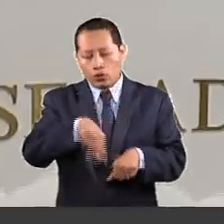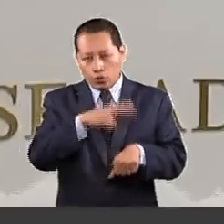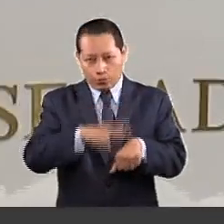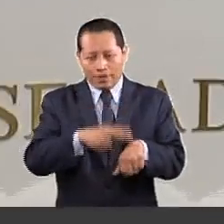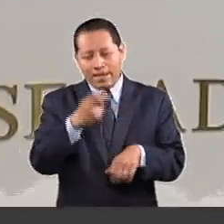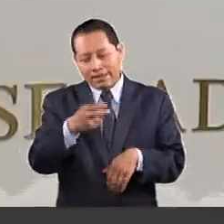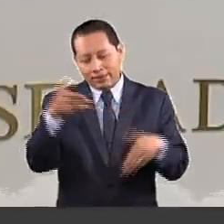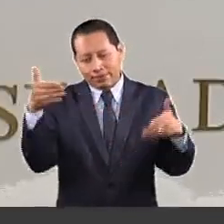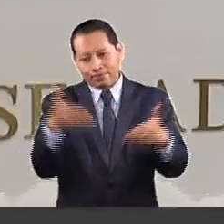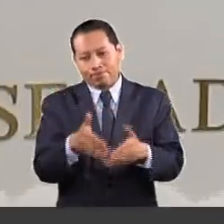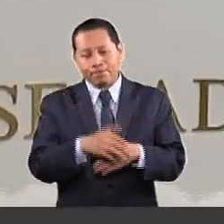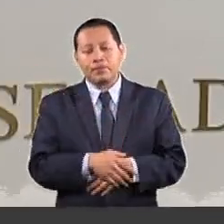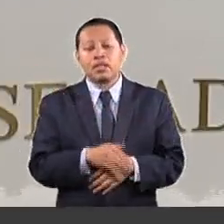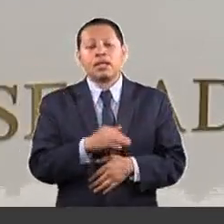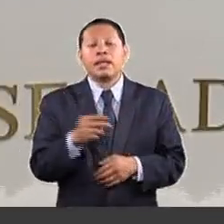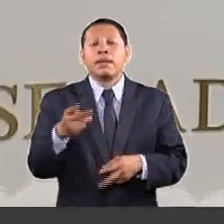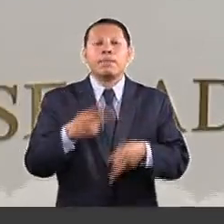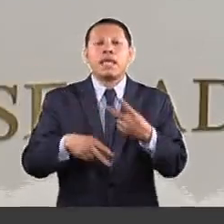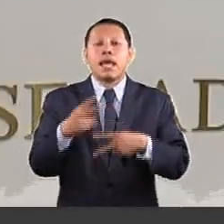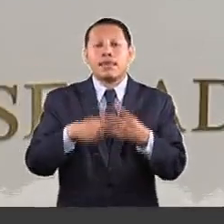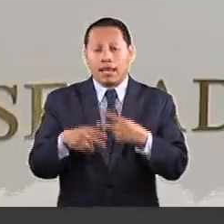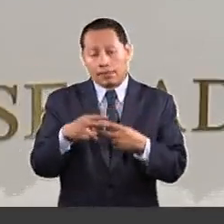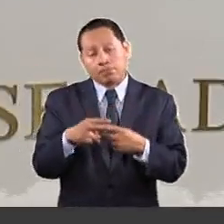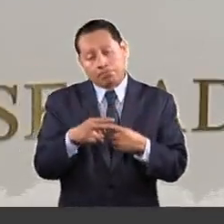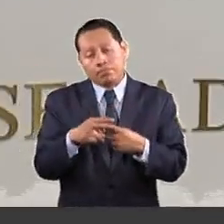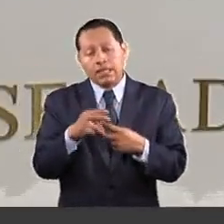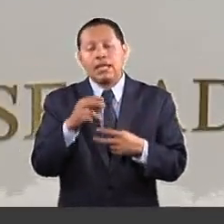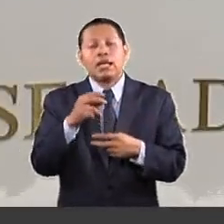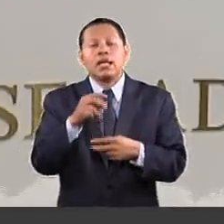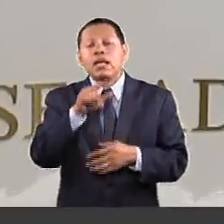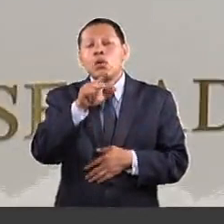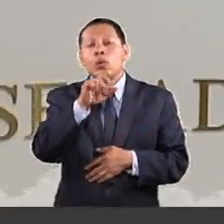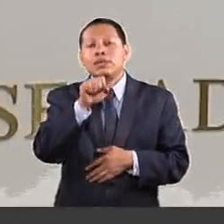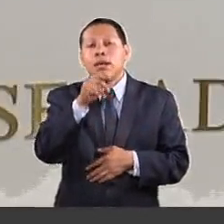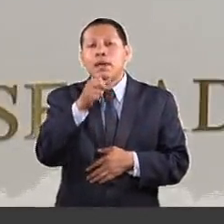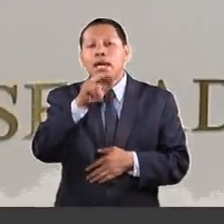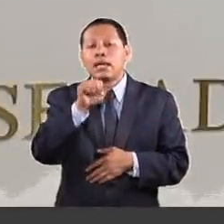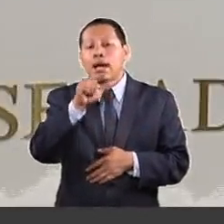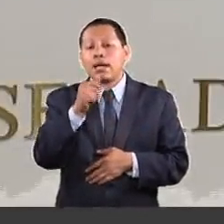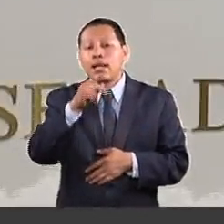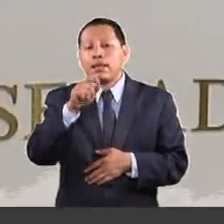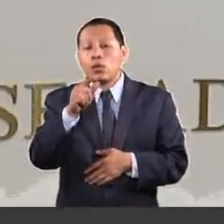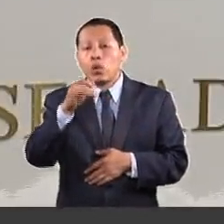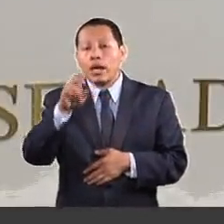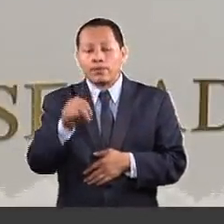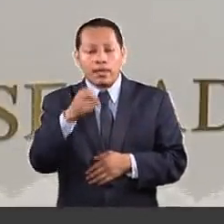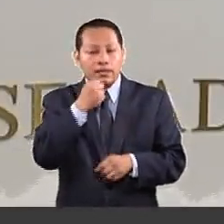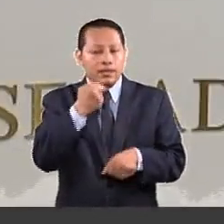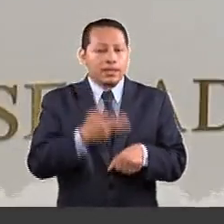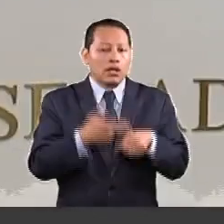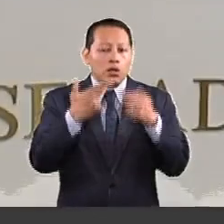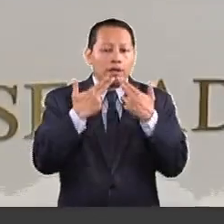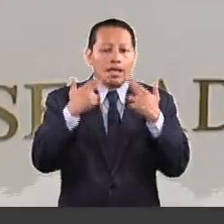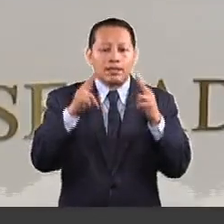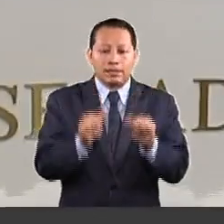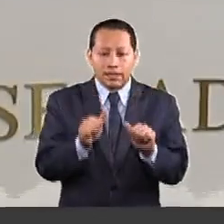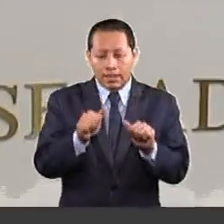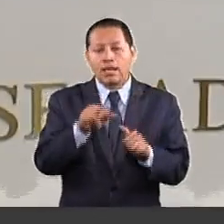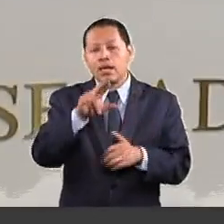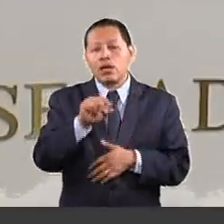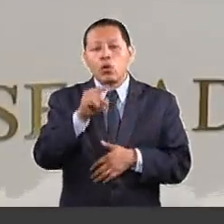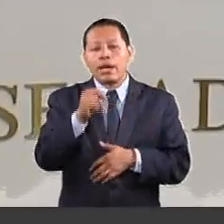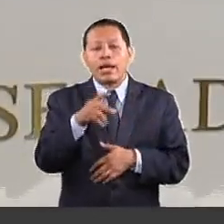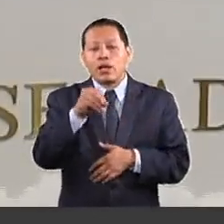a este encuentro asistan la secretaria de Gobernación, Luisa María Alcalde Luján, el secretario de Hacienda y Crédito Público,